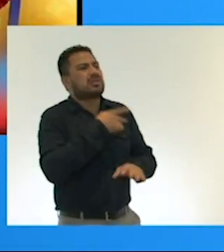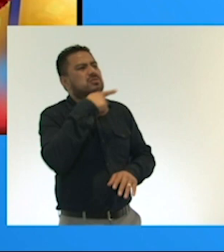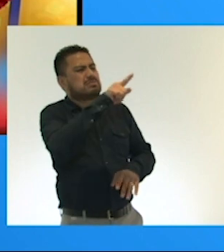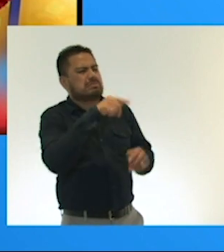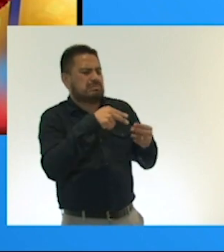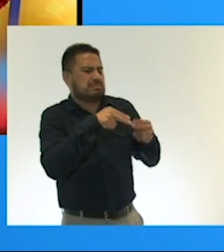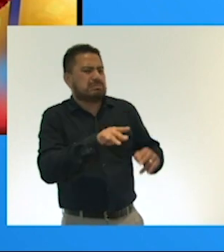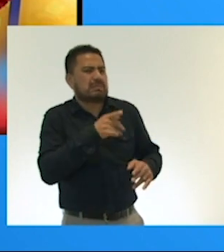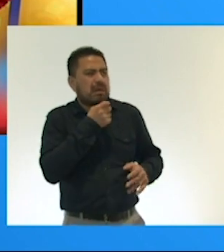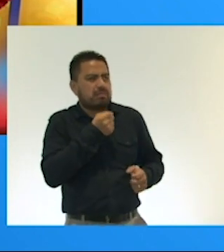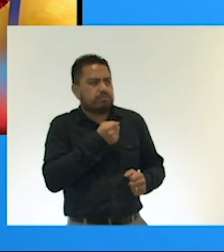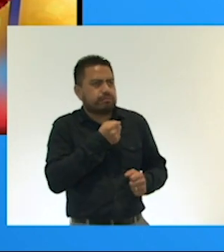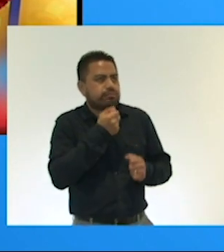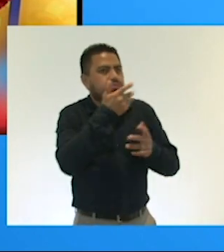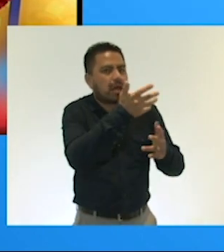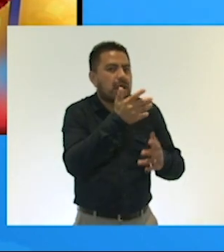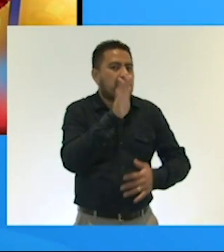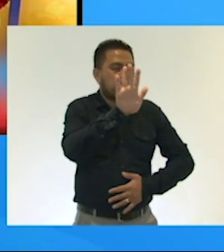decirle.